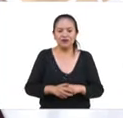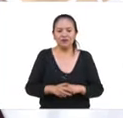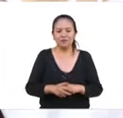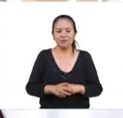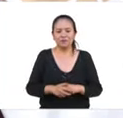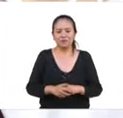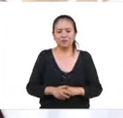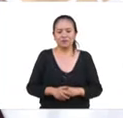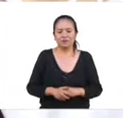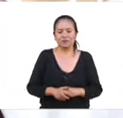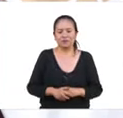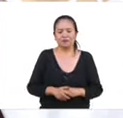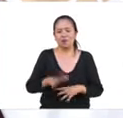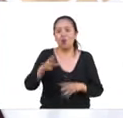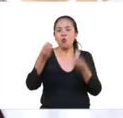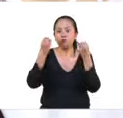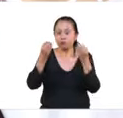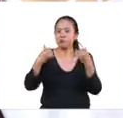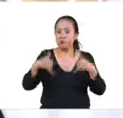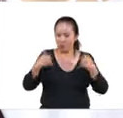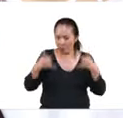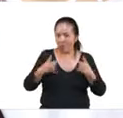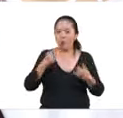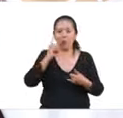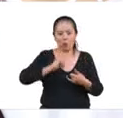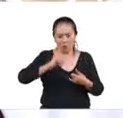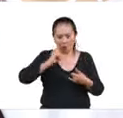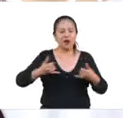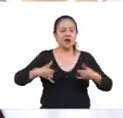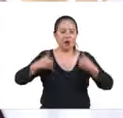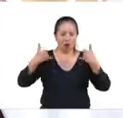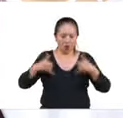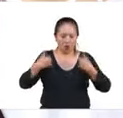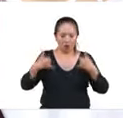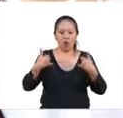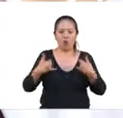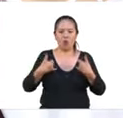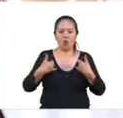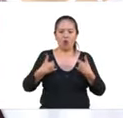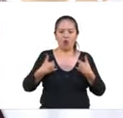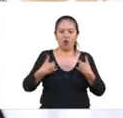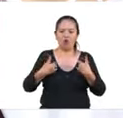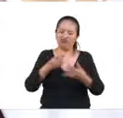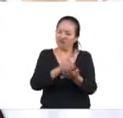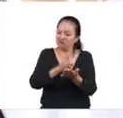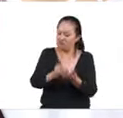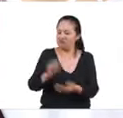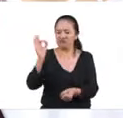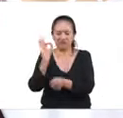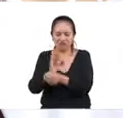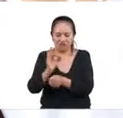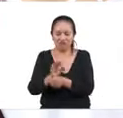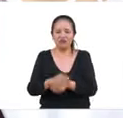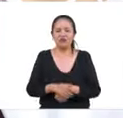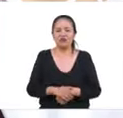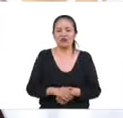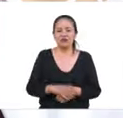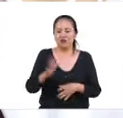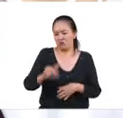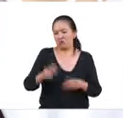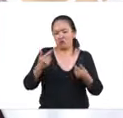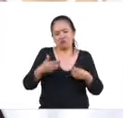pero fue, digamos, personas jóvenes, sobre todo mujeres, defendiendo sus derechos, en una marcha